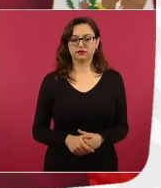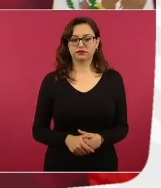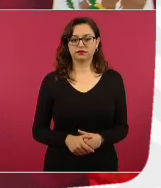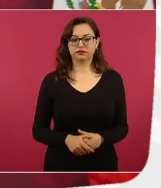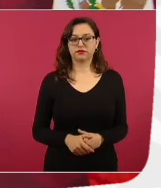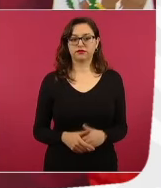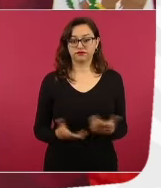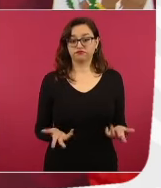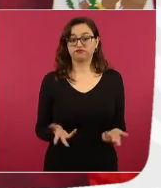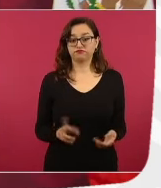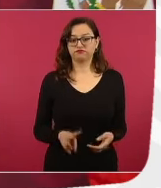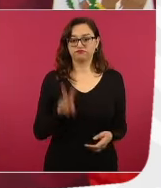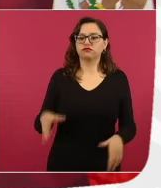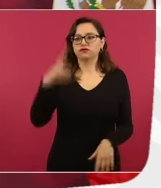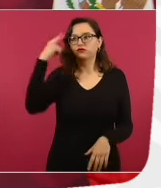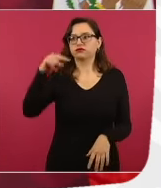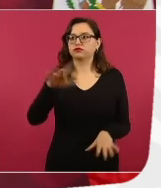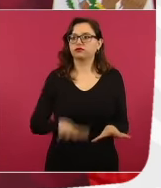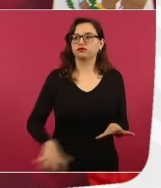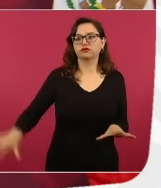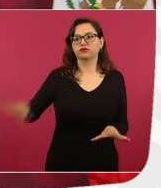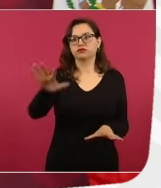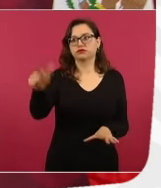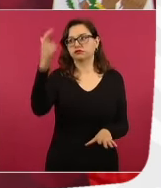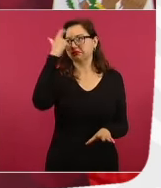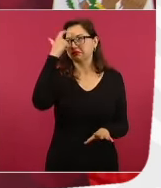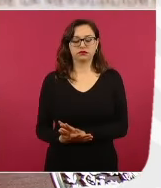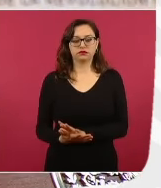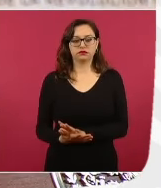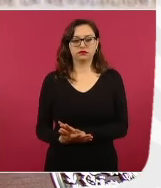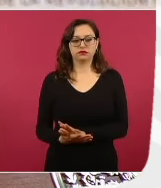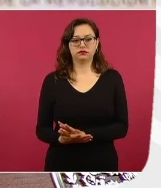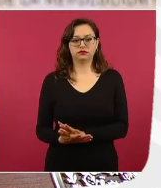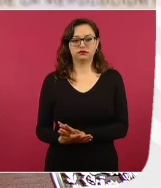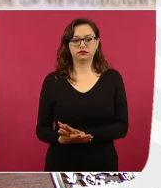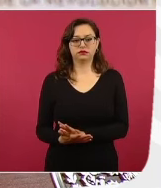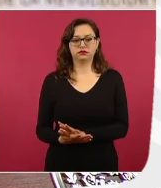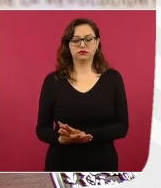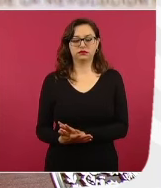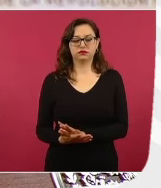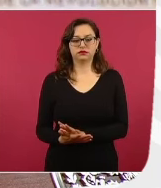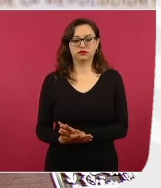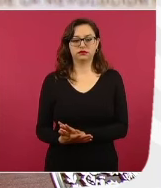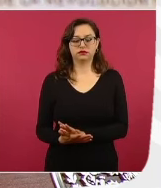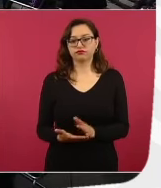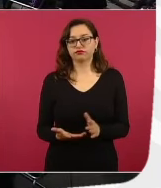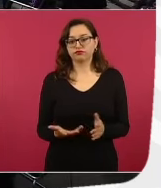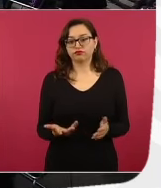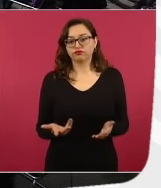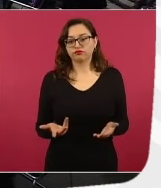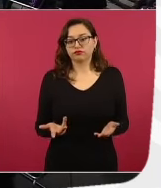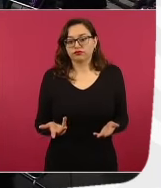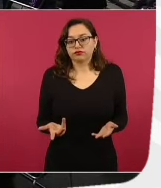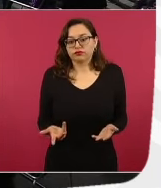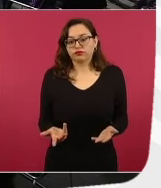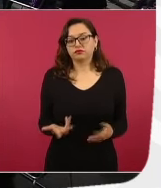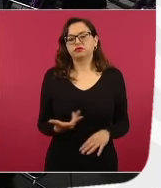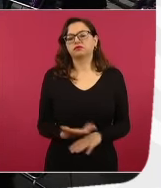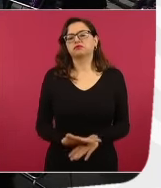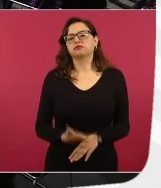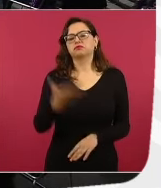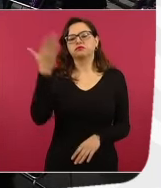es parte de una transformación porque antes se